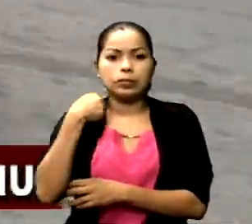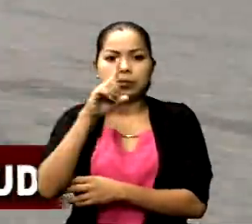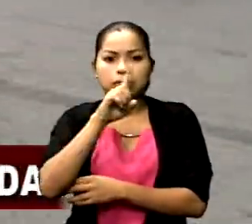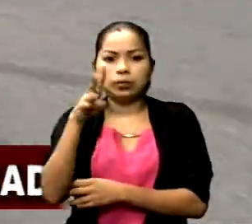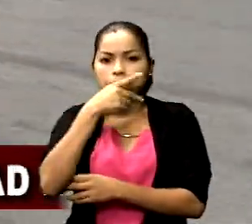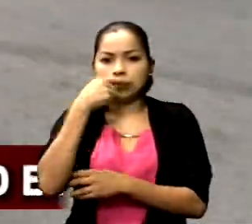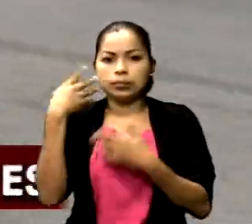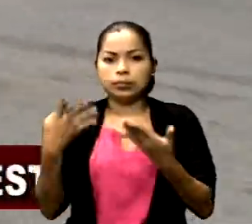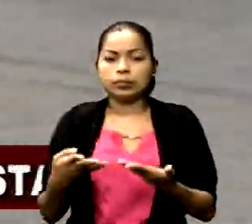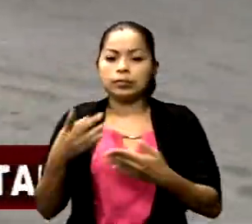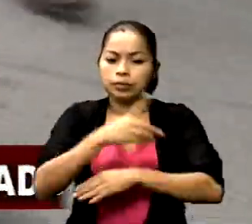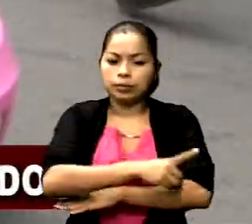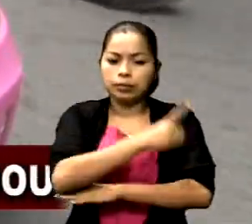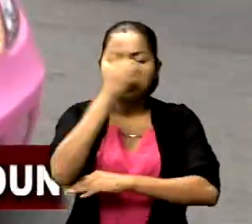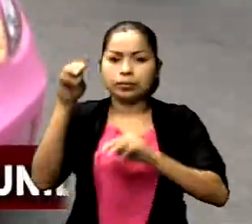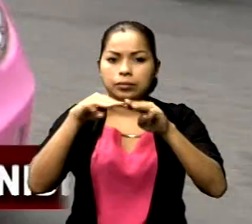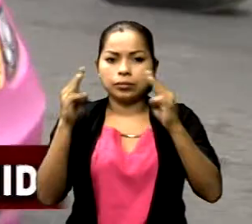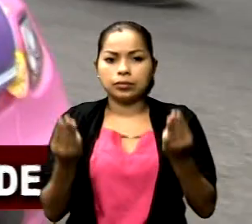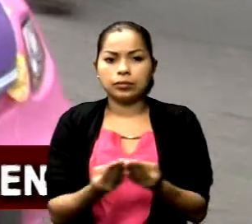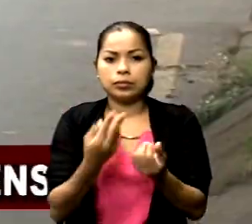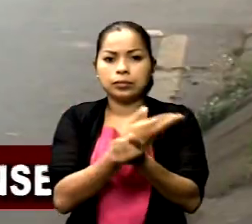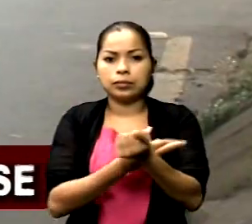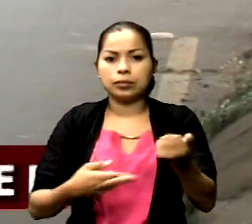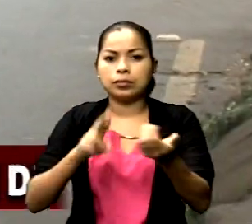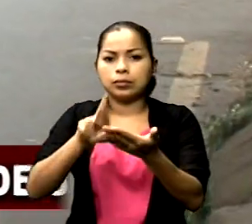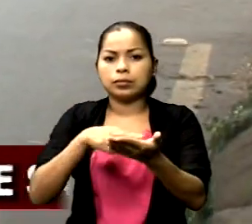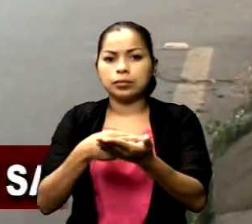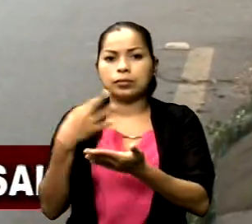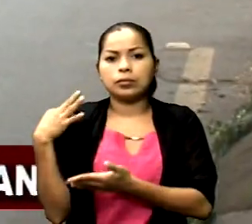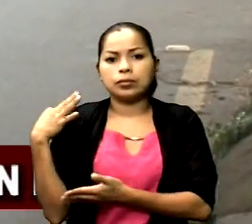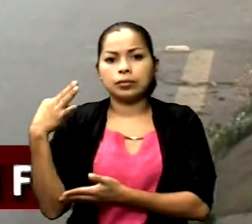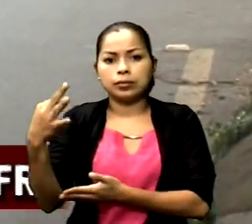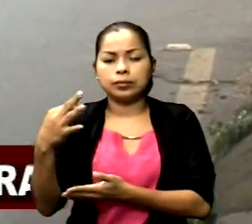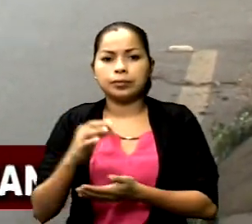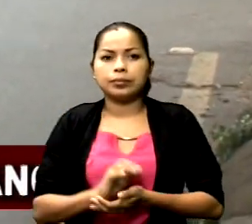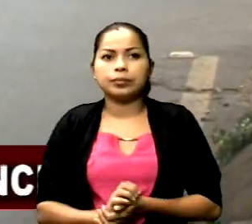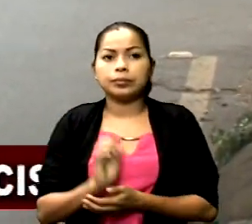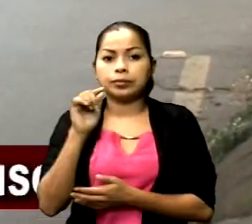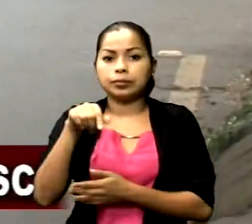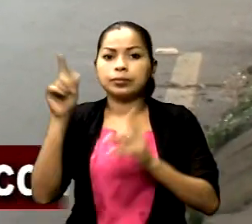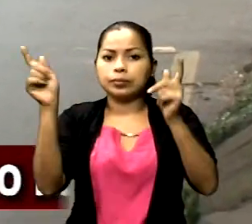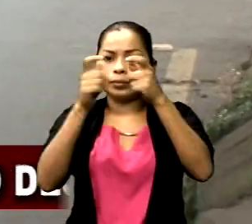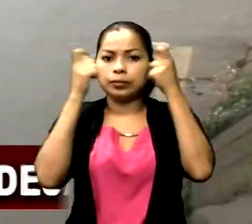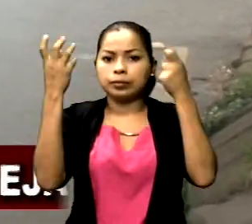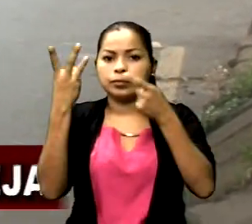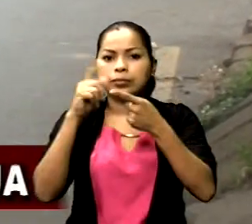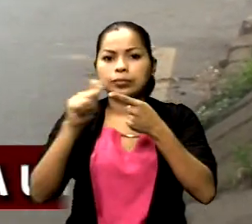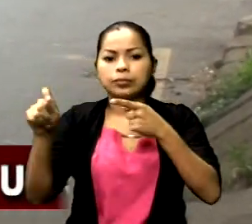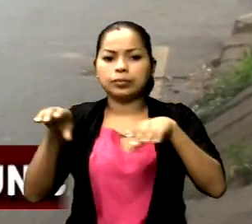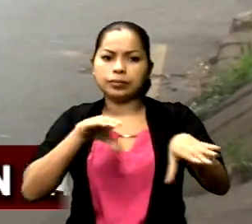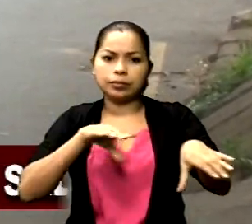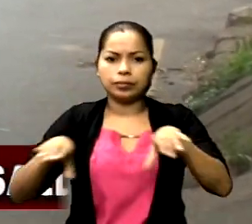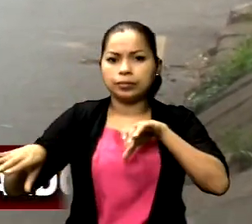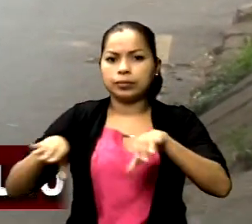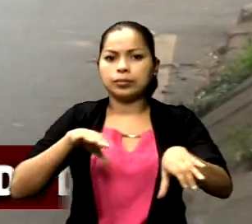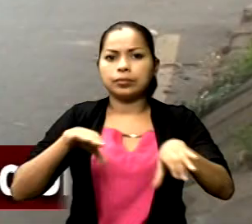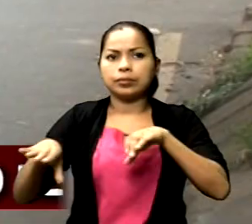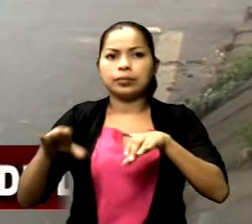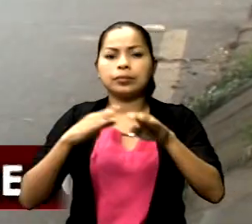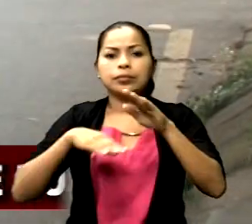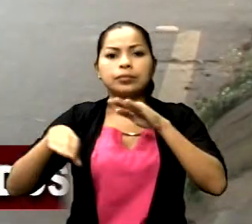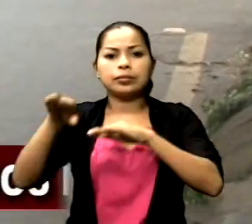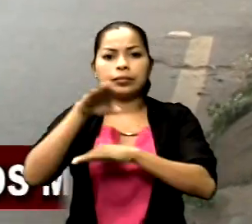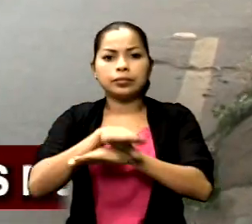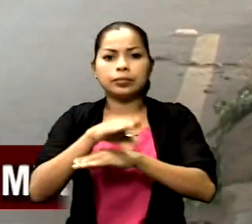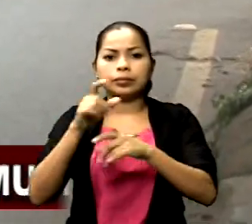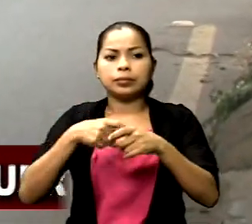14 de junio como el Día Mundial del Donante Voluntario de Sangre. Este efeméride se celebra con diferentes actividades, principalmente